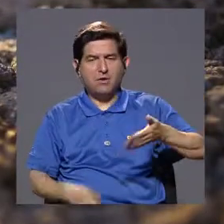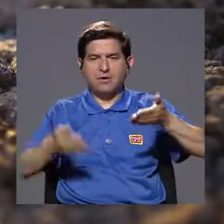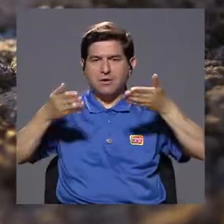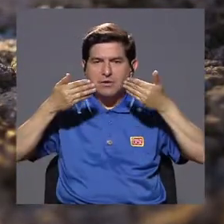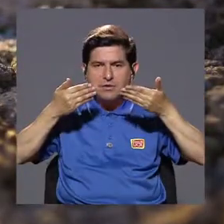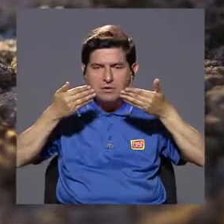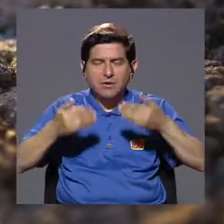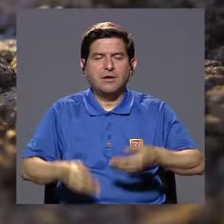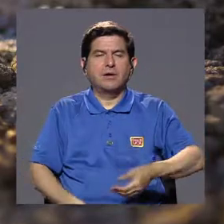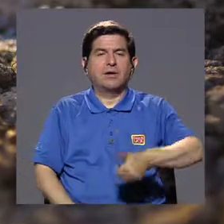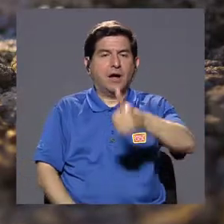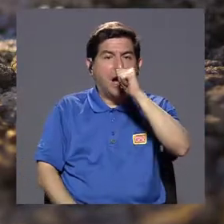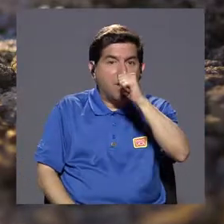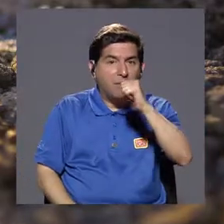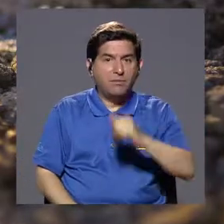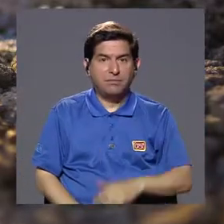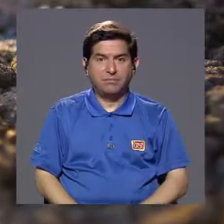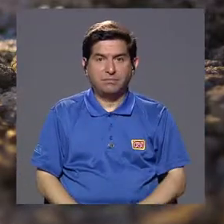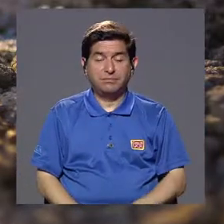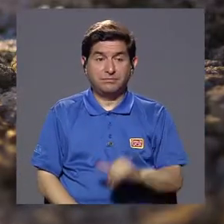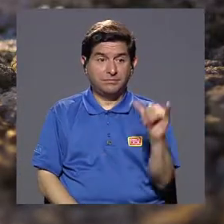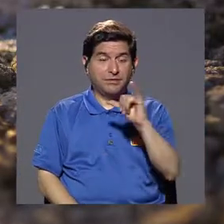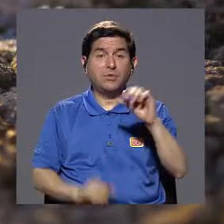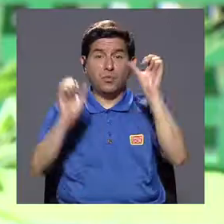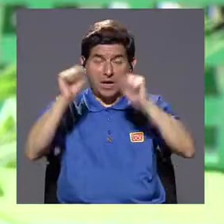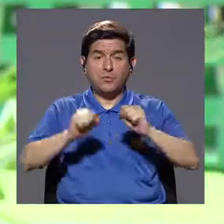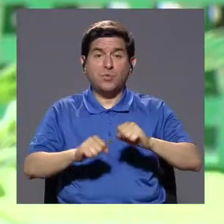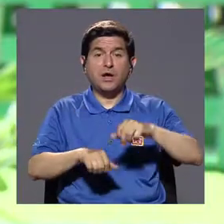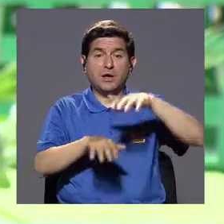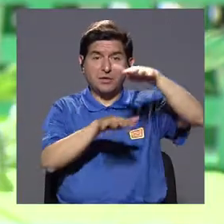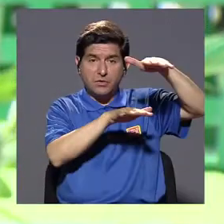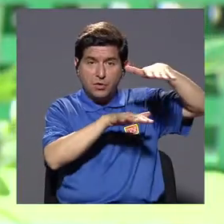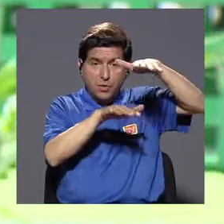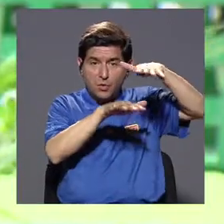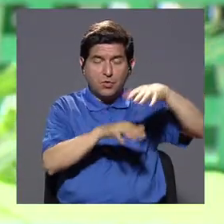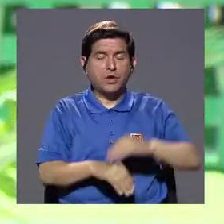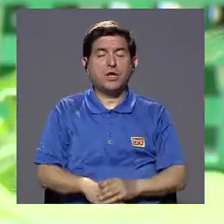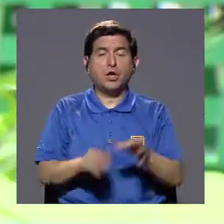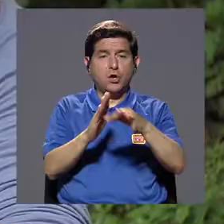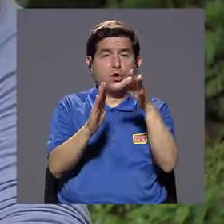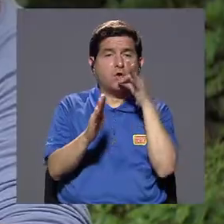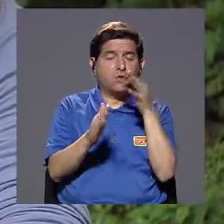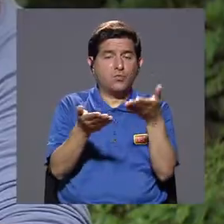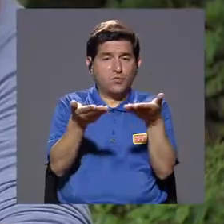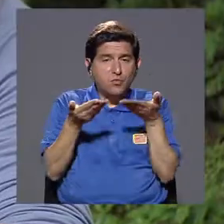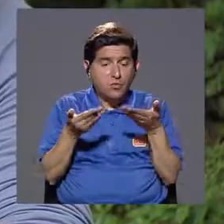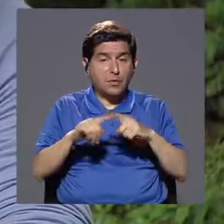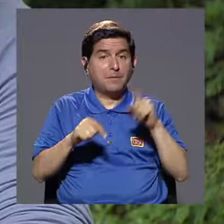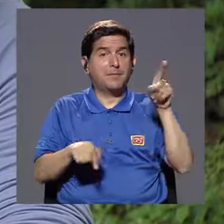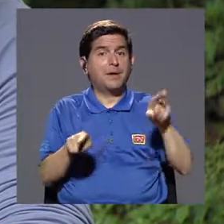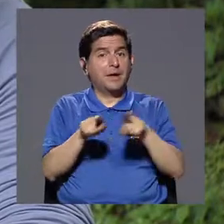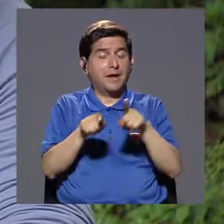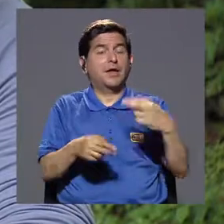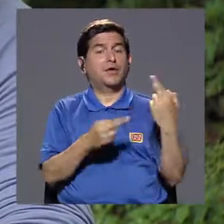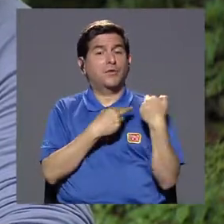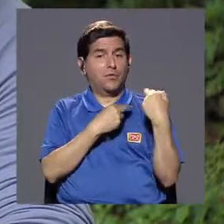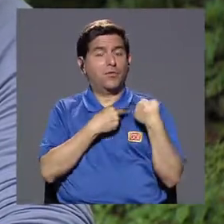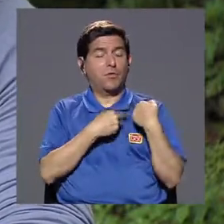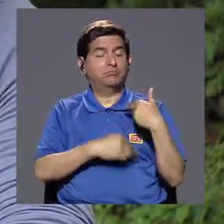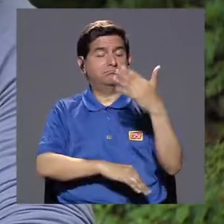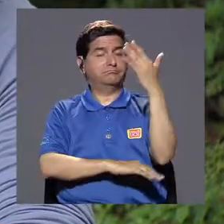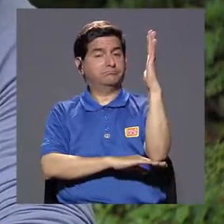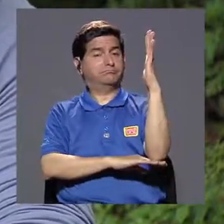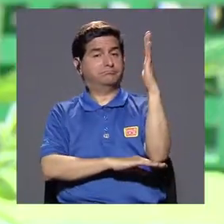también nos puede dar sombra y que nos pueda dar frutos pero que también tenemos una responsabilidad con ese árbol una responsabilidad de